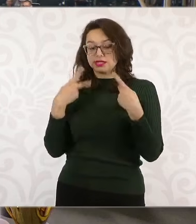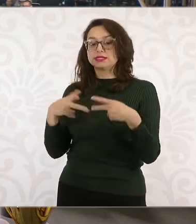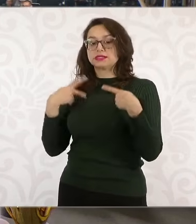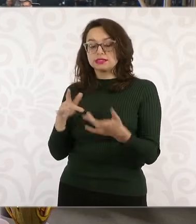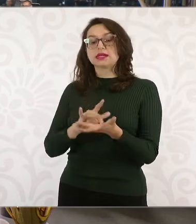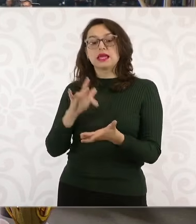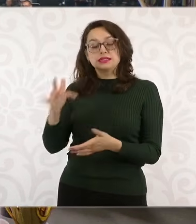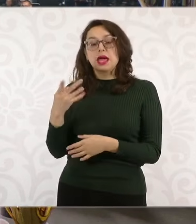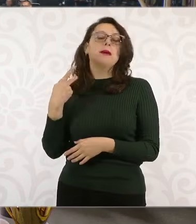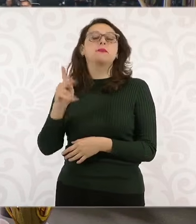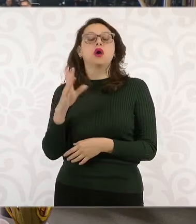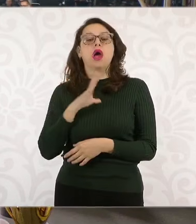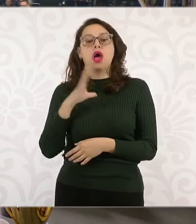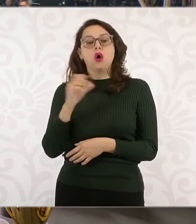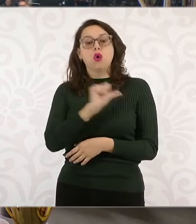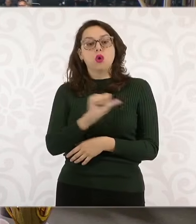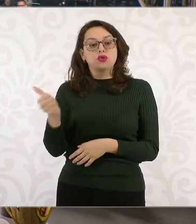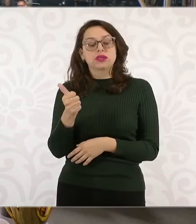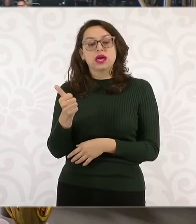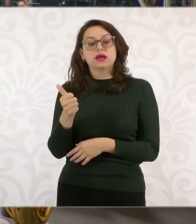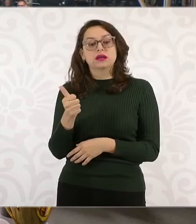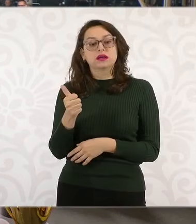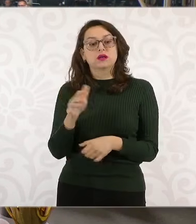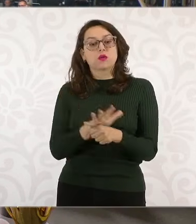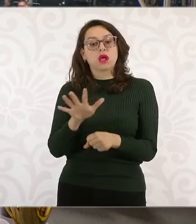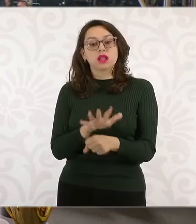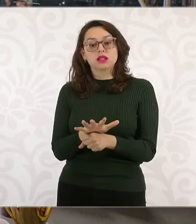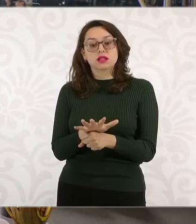Pero hay otra que es es esa, ¿no?